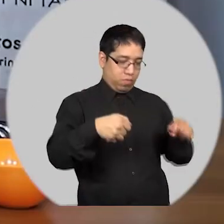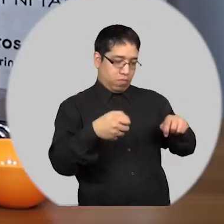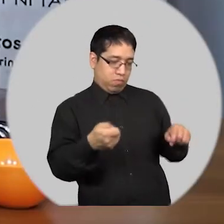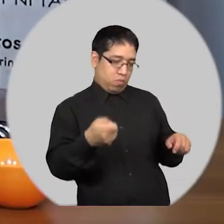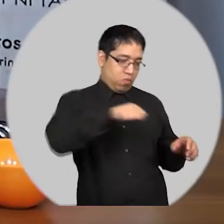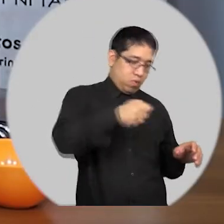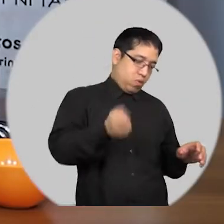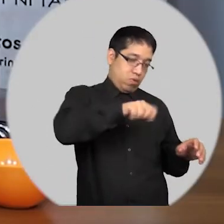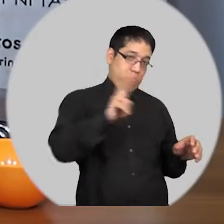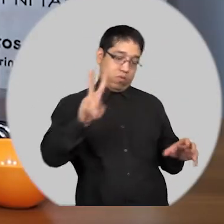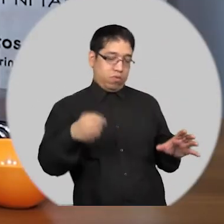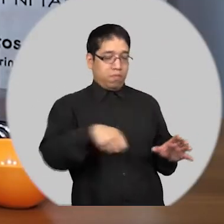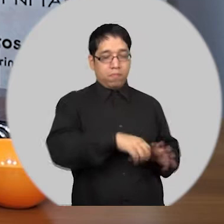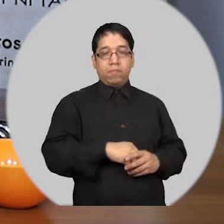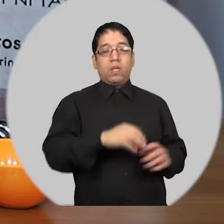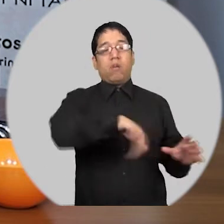Vamos a ir revolviendo.